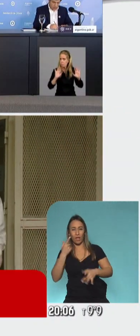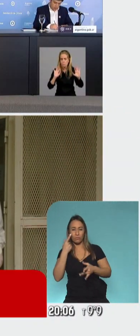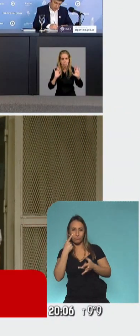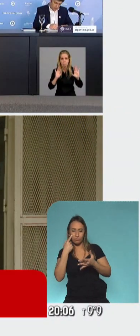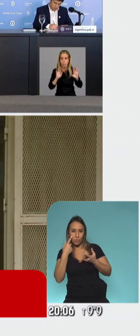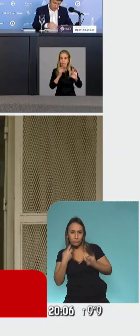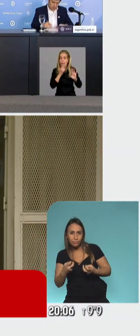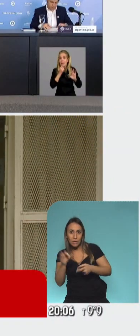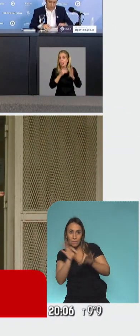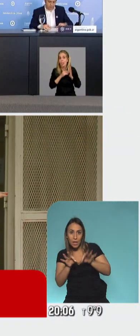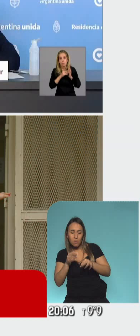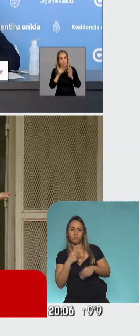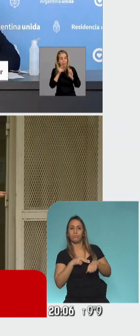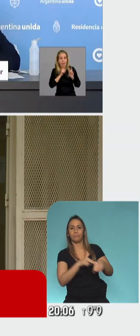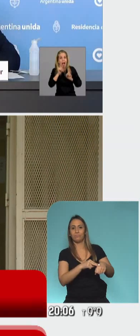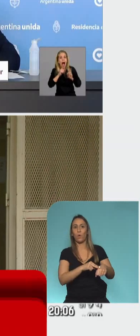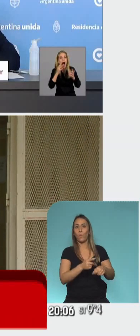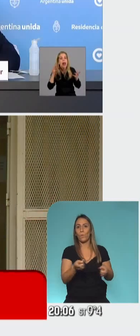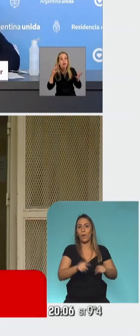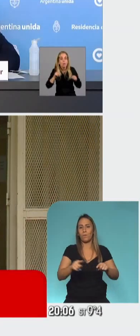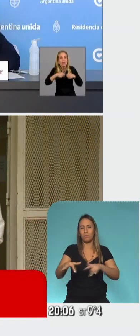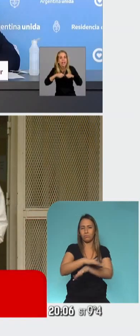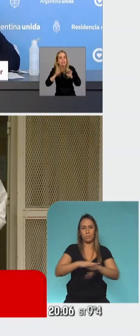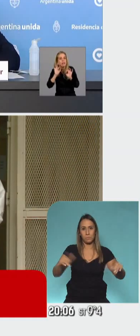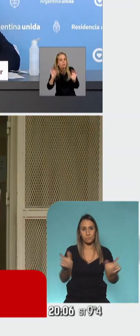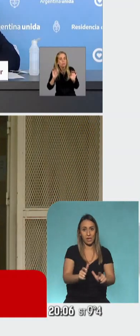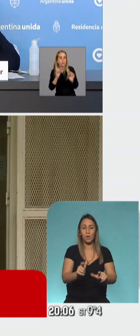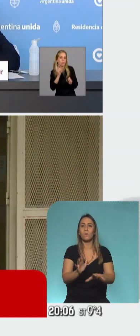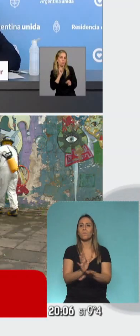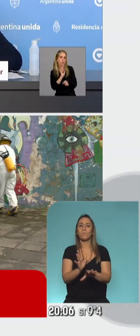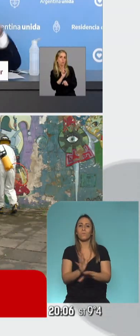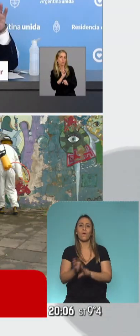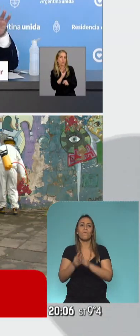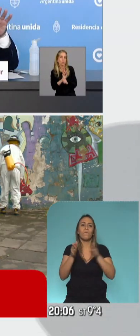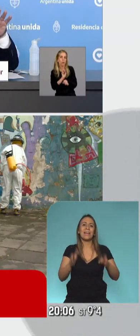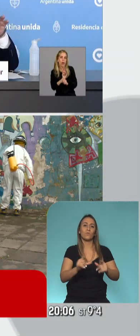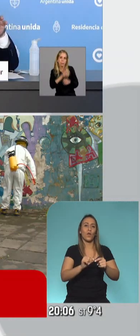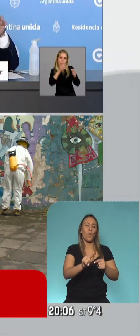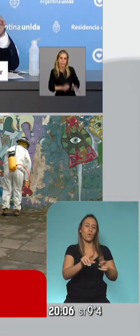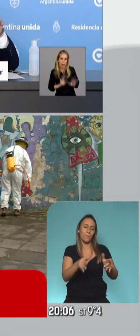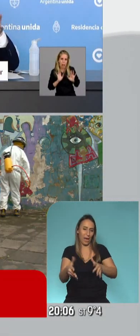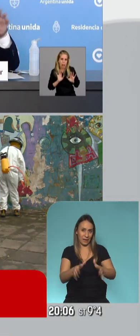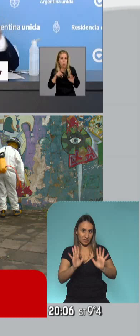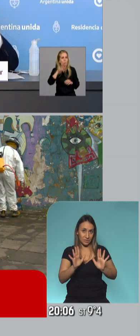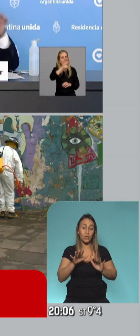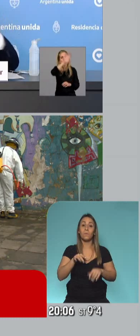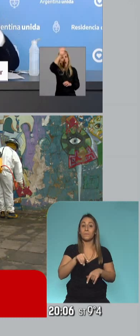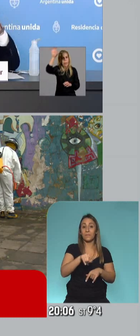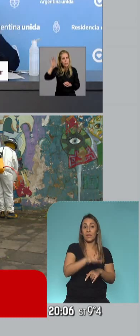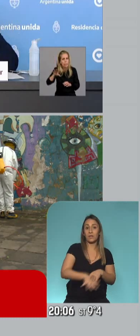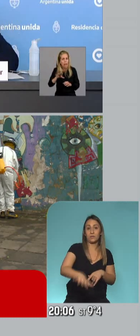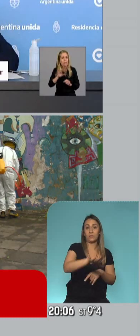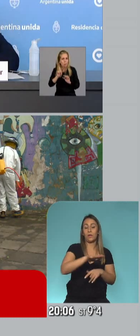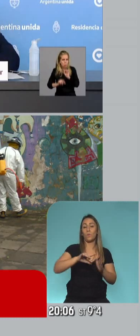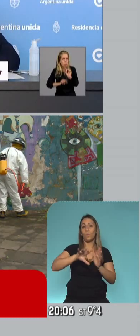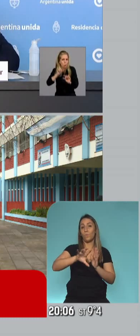epidemiólogos, para volver de alguna manera a una especie de fase 1 en la zona metropolitana del Gran